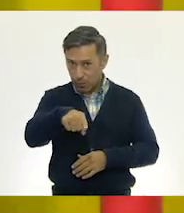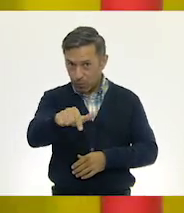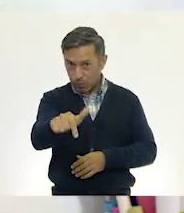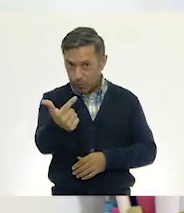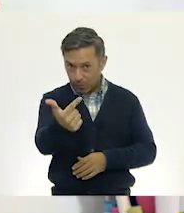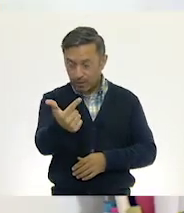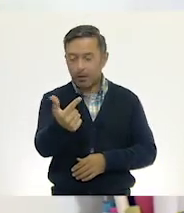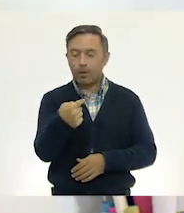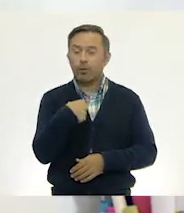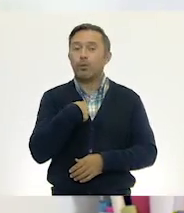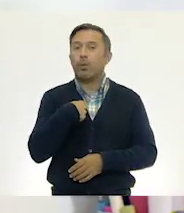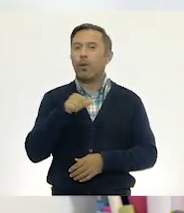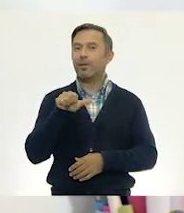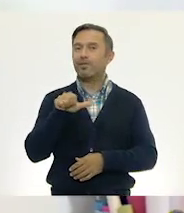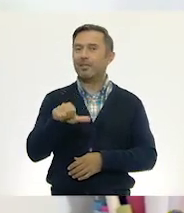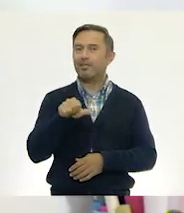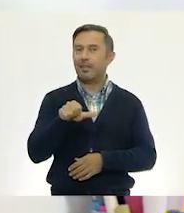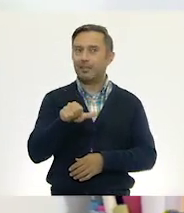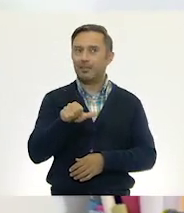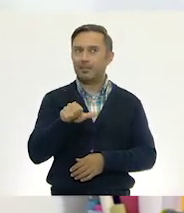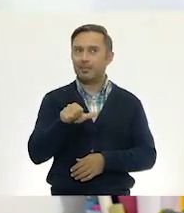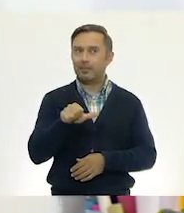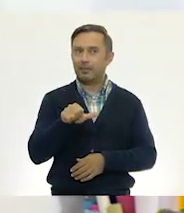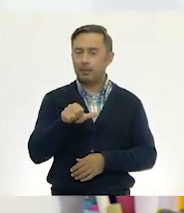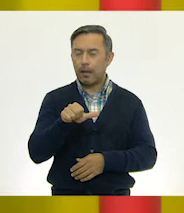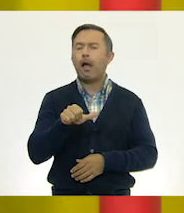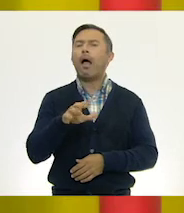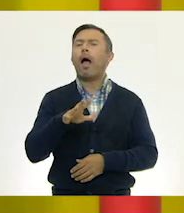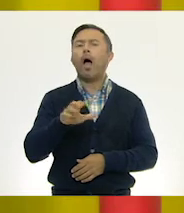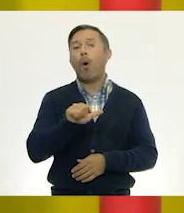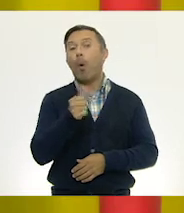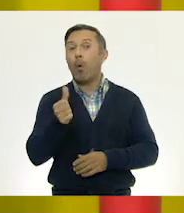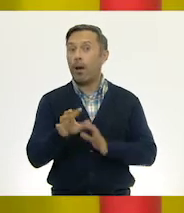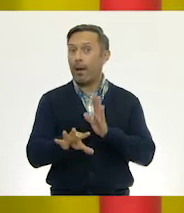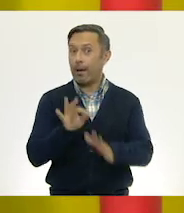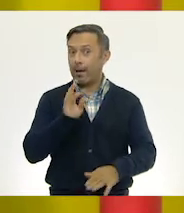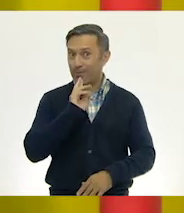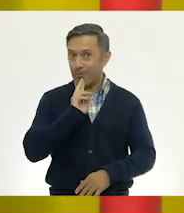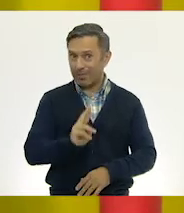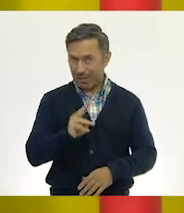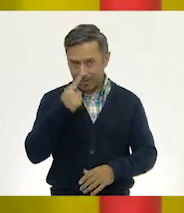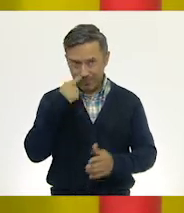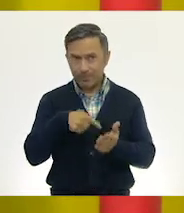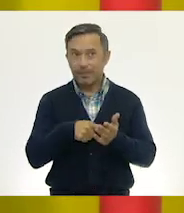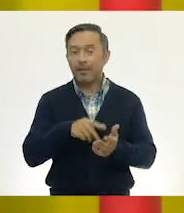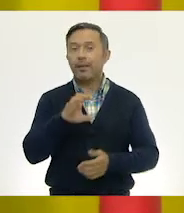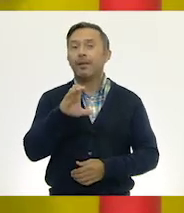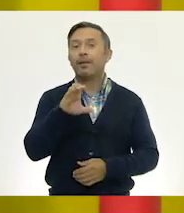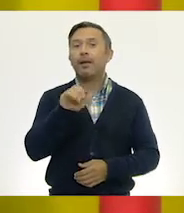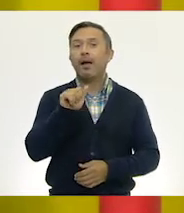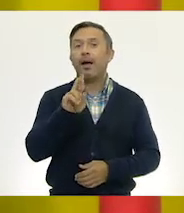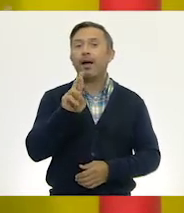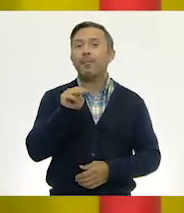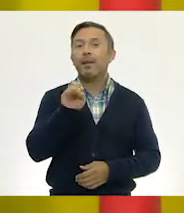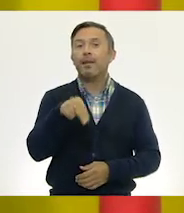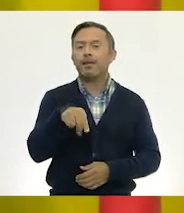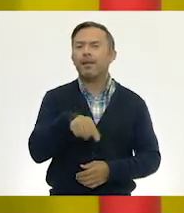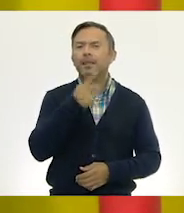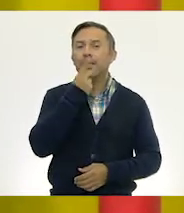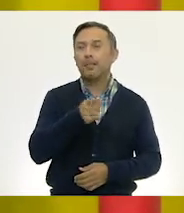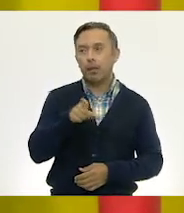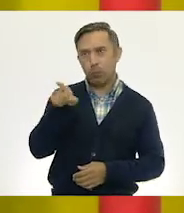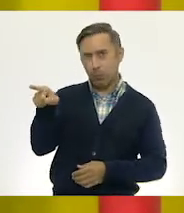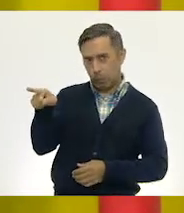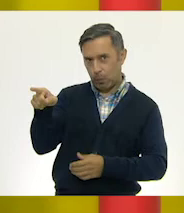tengo 16. Vamos a ver y la última respuesta. Otra respuesta es de Carmen, que dijo que tú ganaste